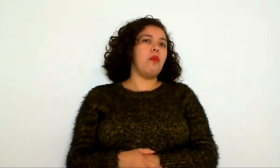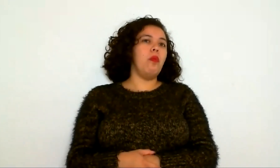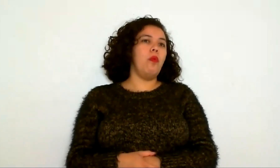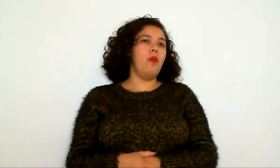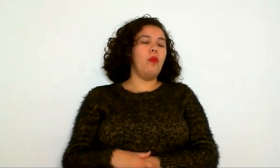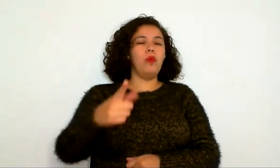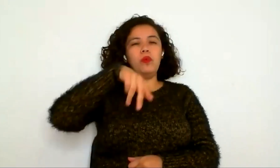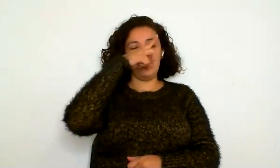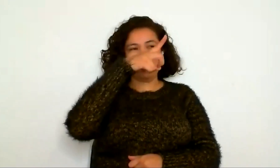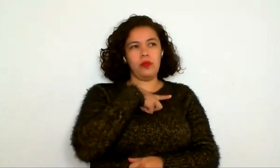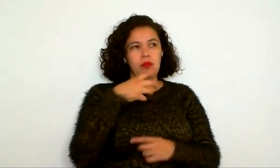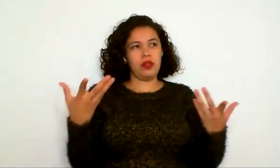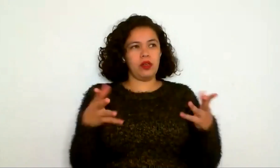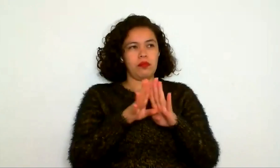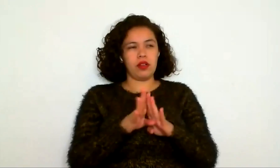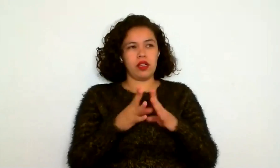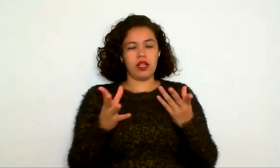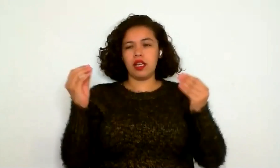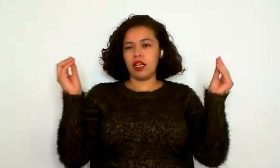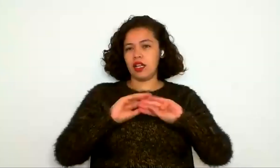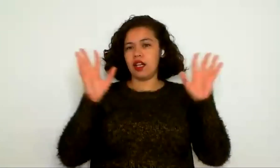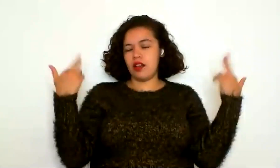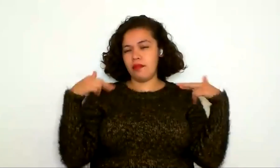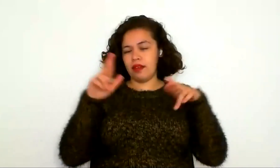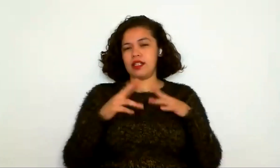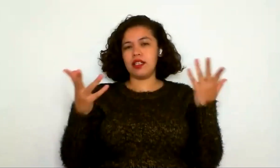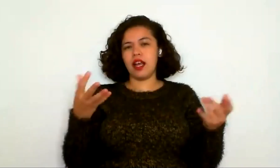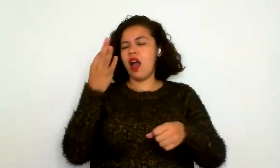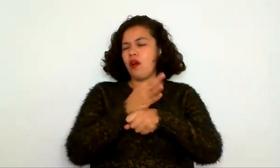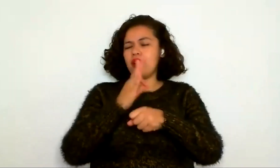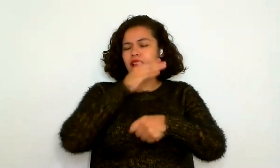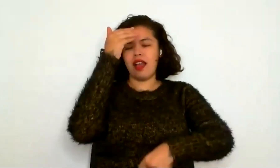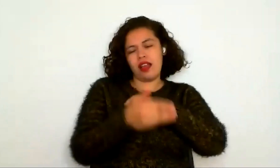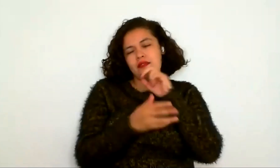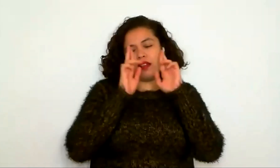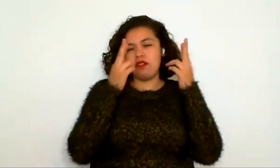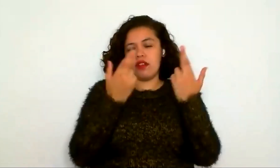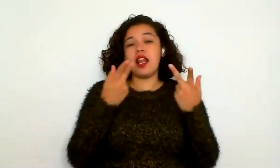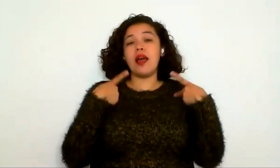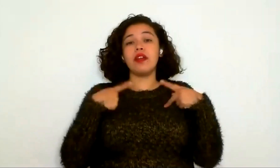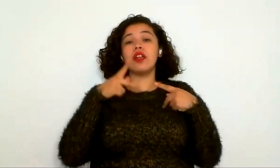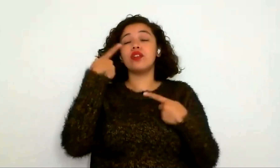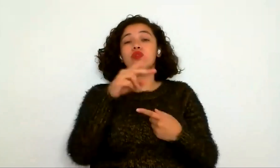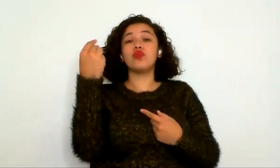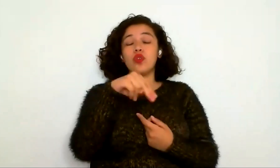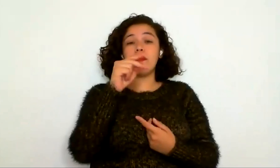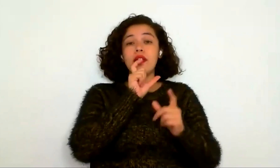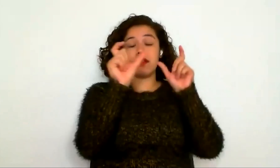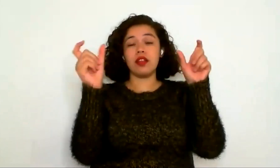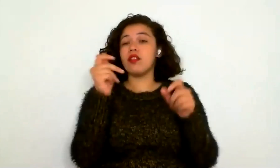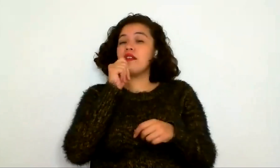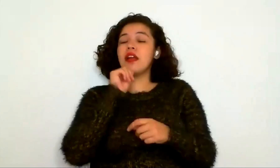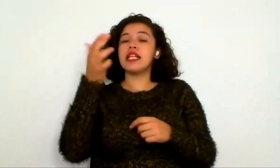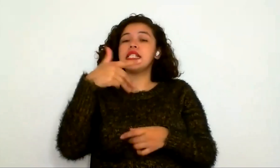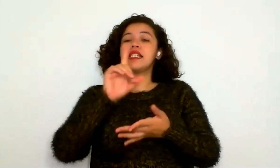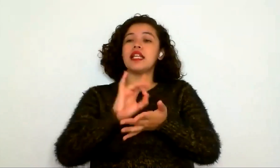Ustedes díganme cómo seguimos con la dinámica. Claro que sí, maestra. Con esto cerraríamos la sesión. Las personas que no colocaron su nombre en el chat,